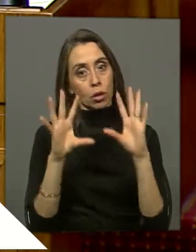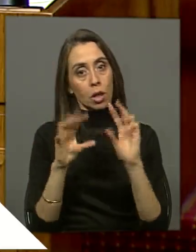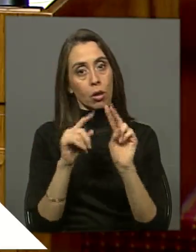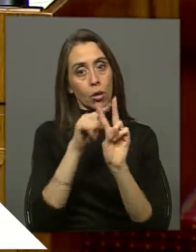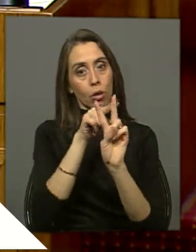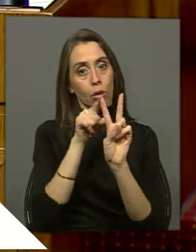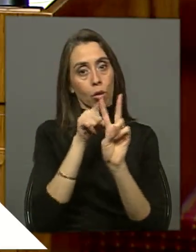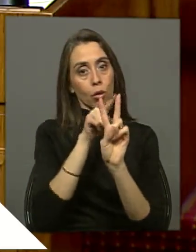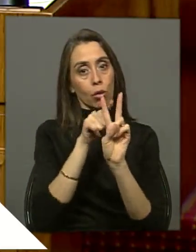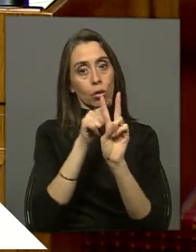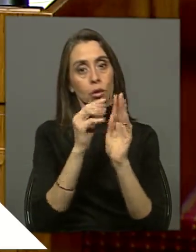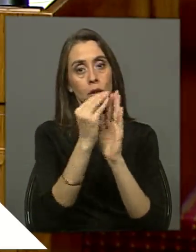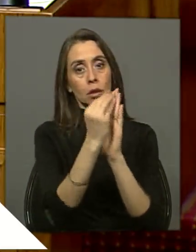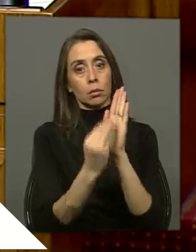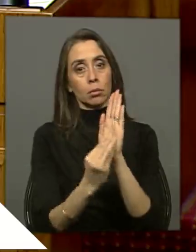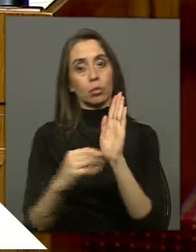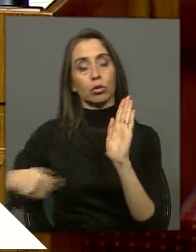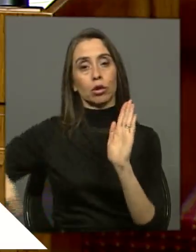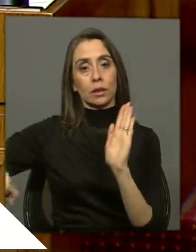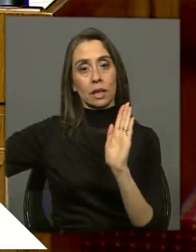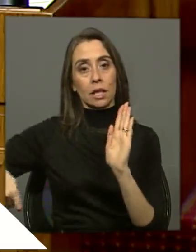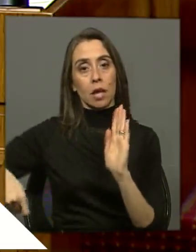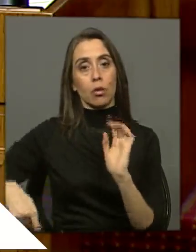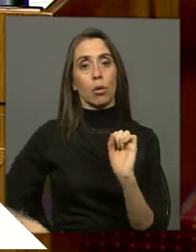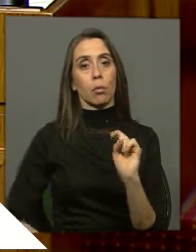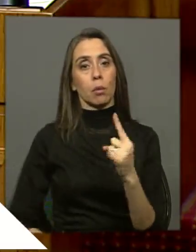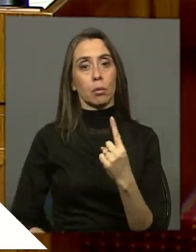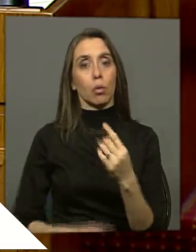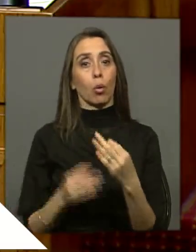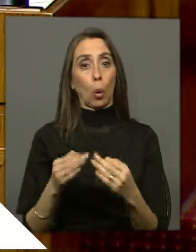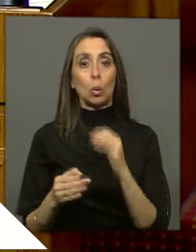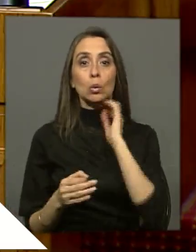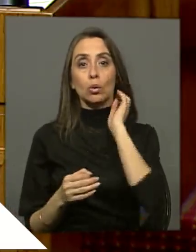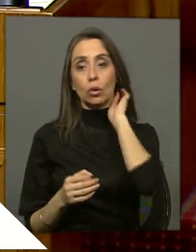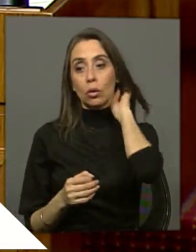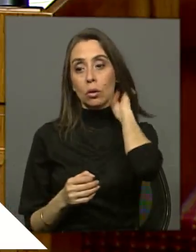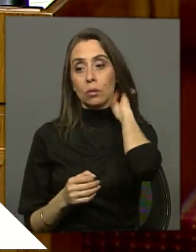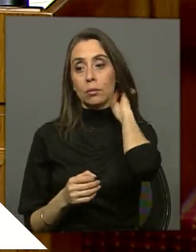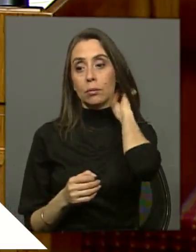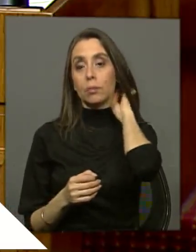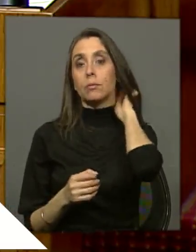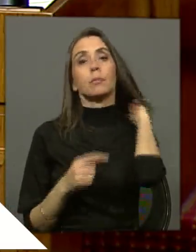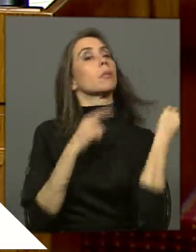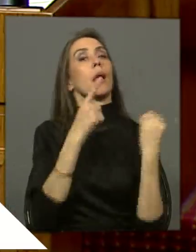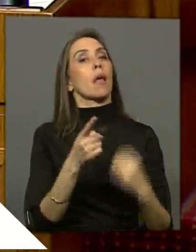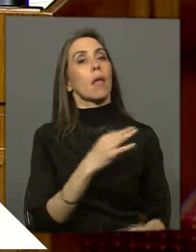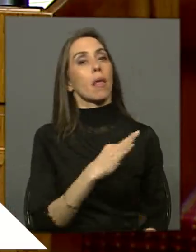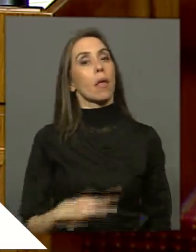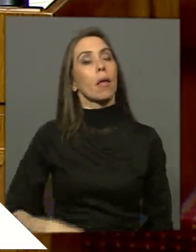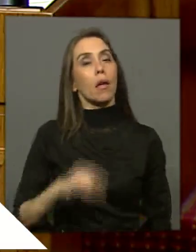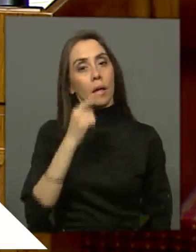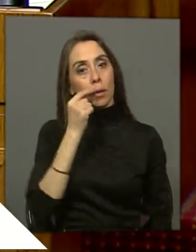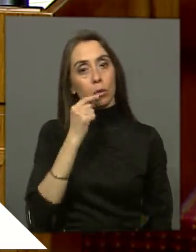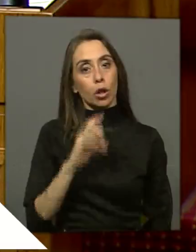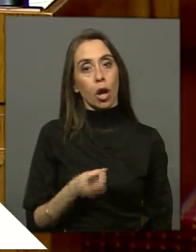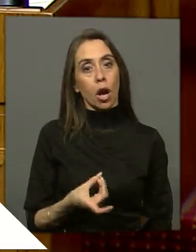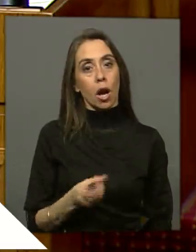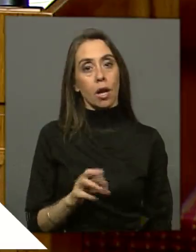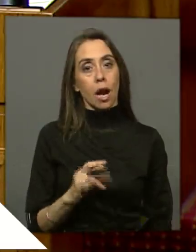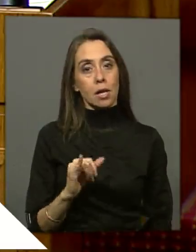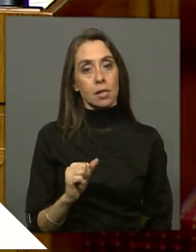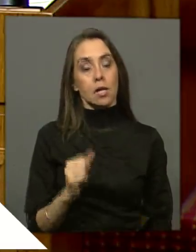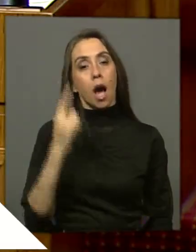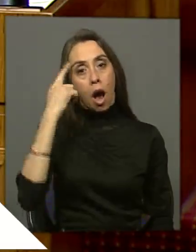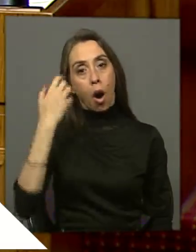elementos que introdujo el Senado. Uno, justamente el planteado por el diputado García. Obviamente los